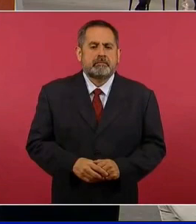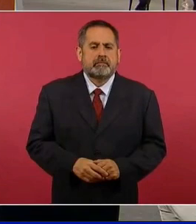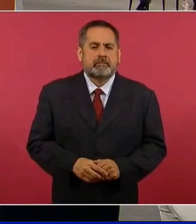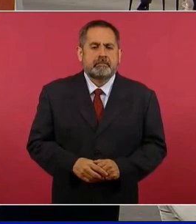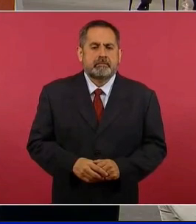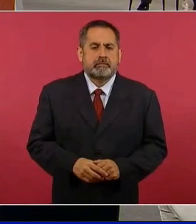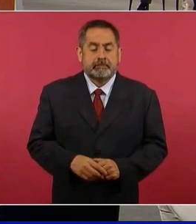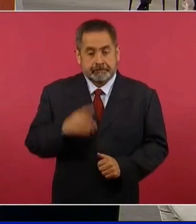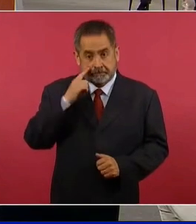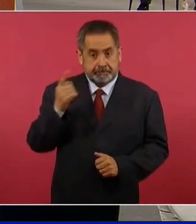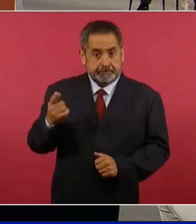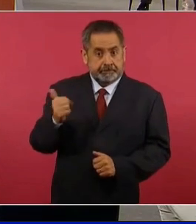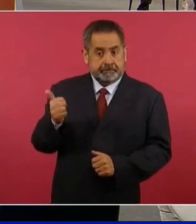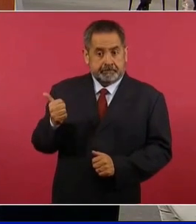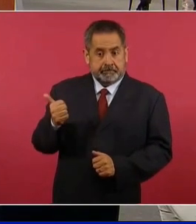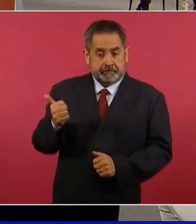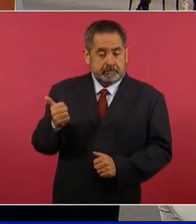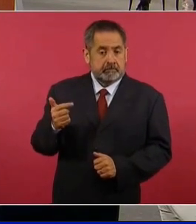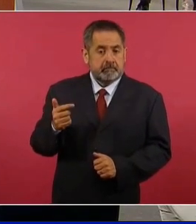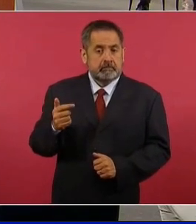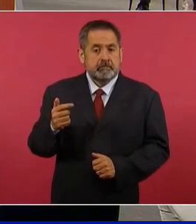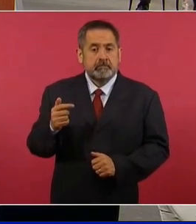Hasta agosto,